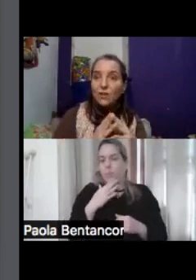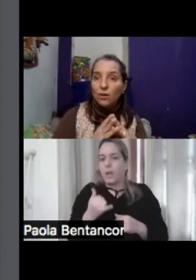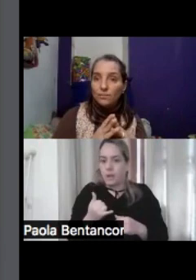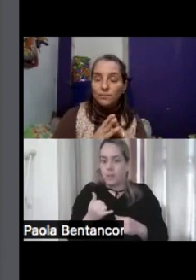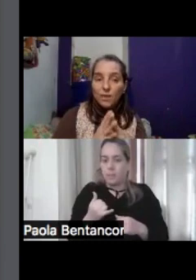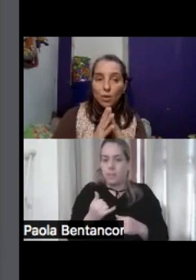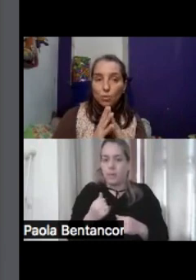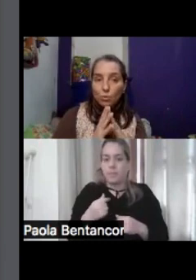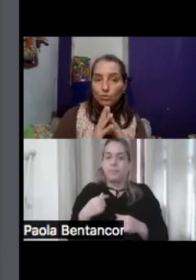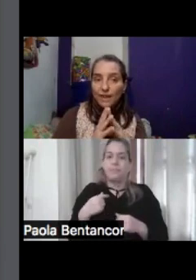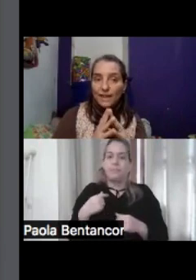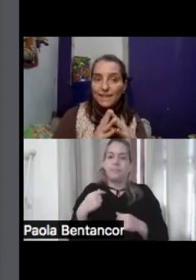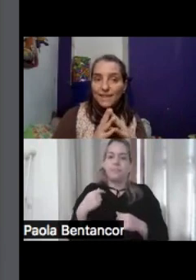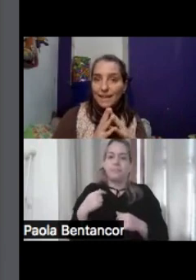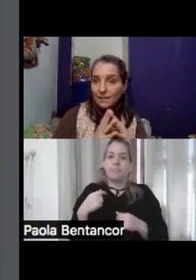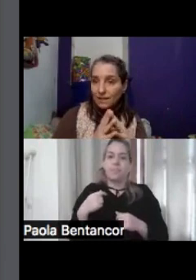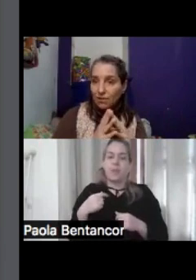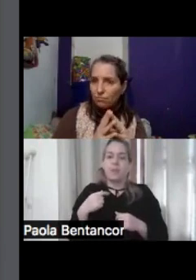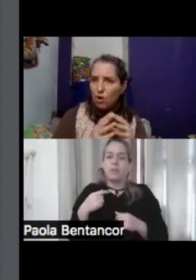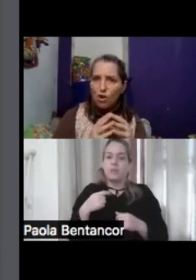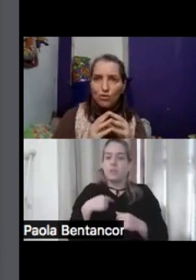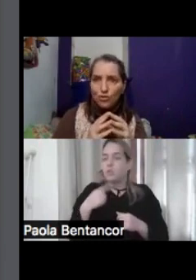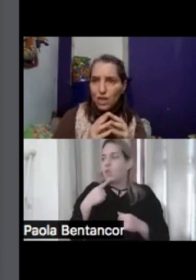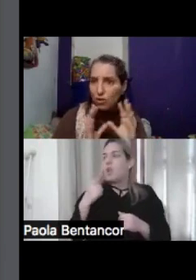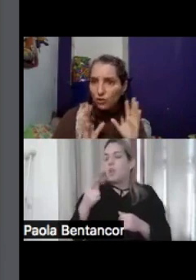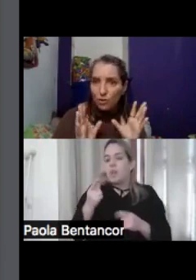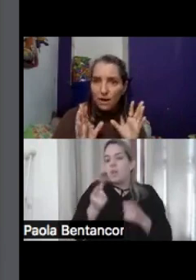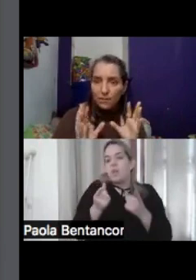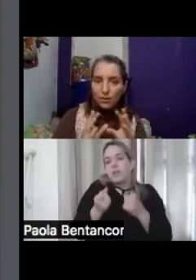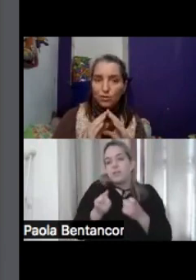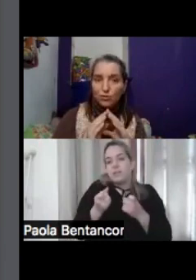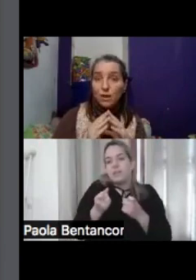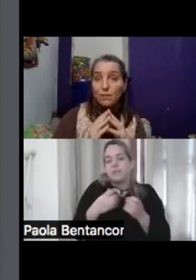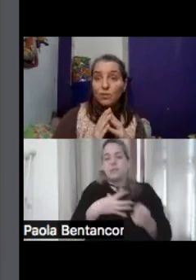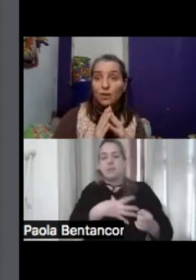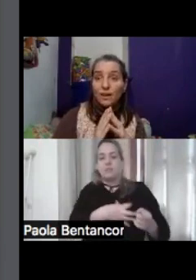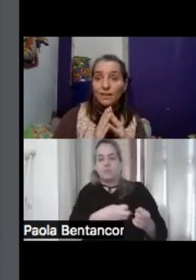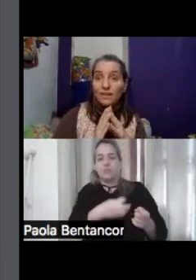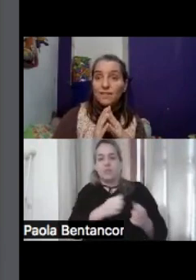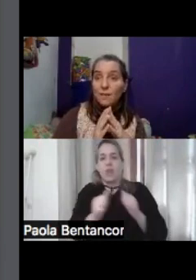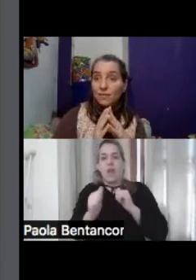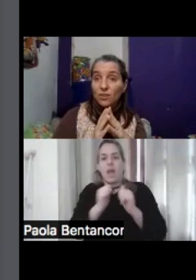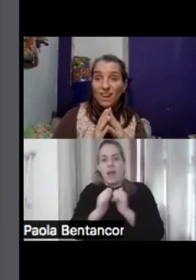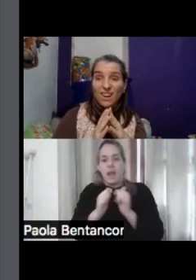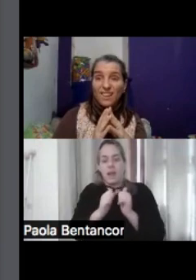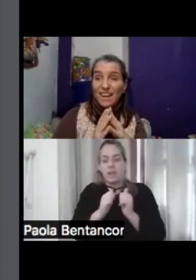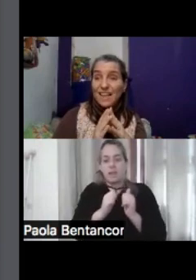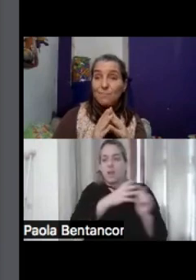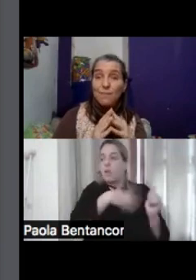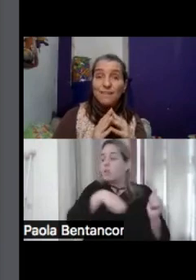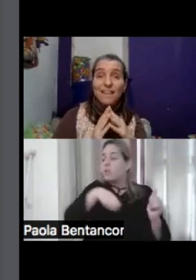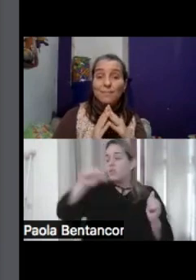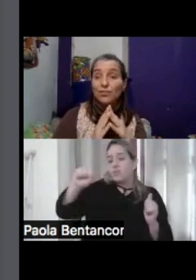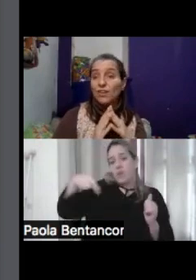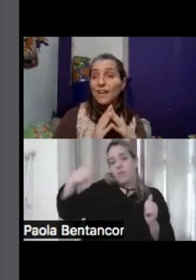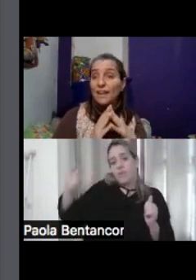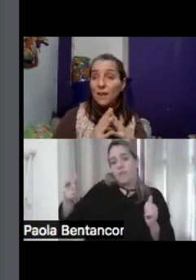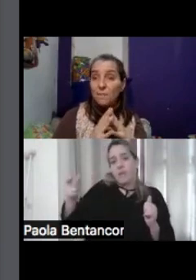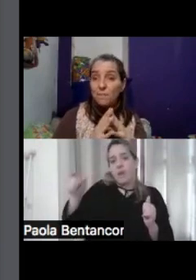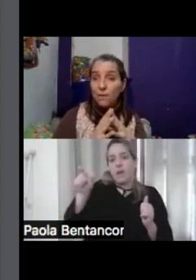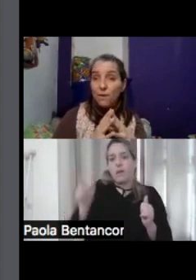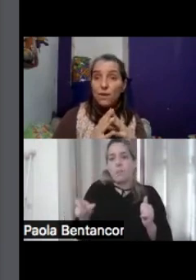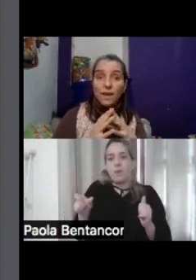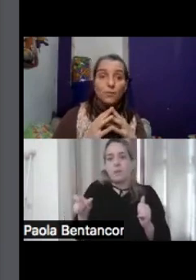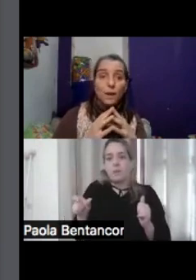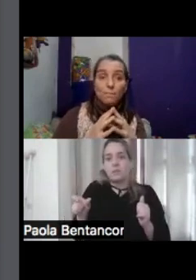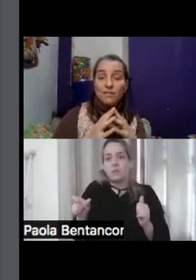yo indico un sacaleches eléctrico, lo consigo, todo bárbaro, se lo lleva una persona, y esa persona en realidad pasa la